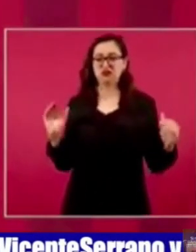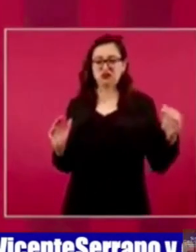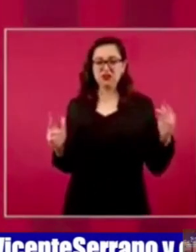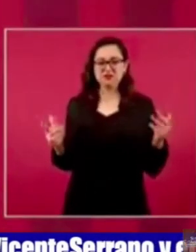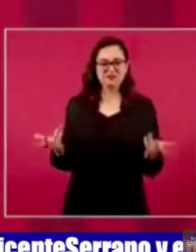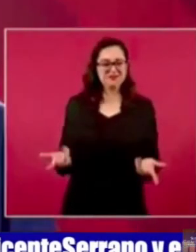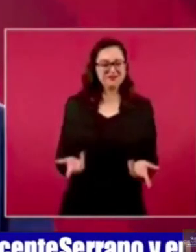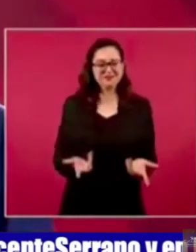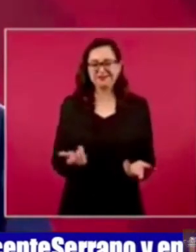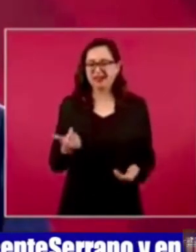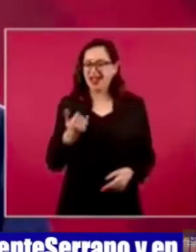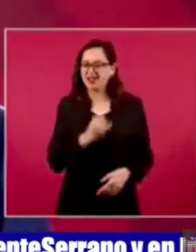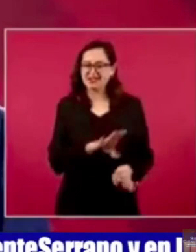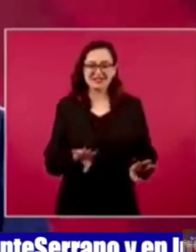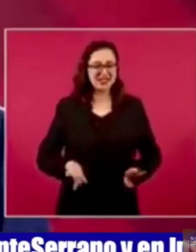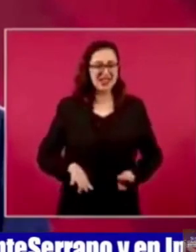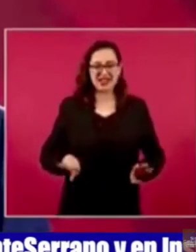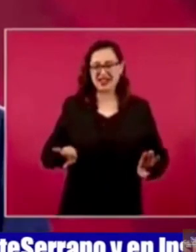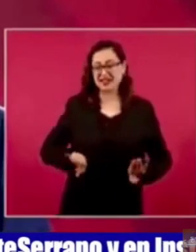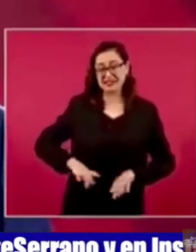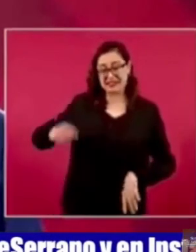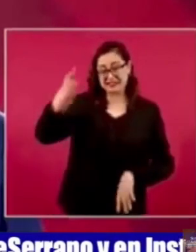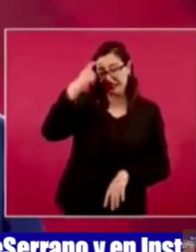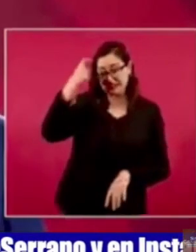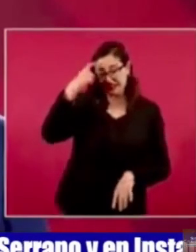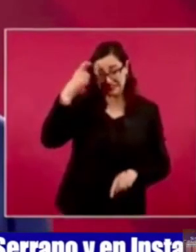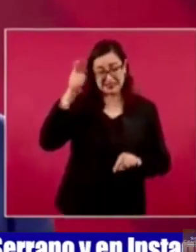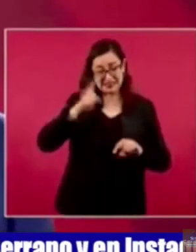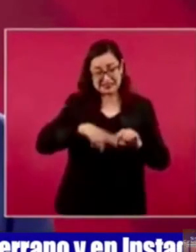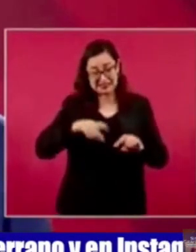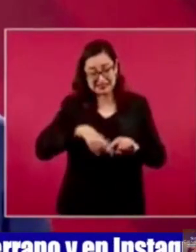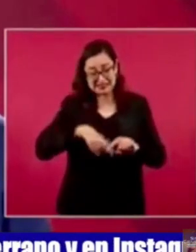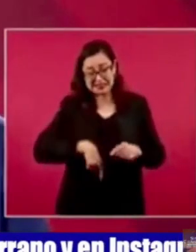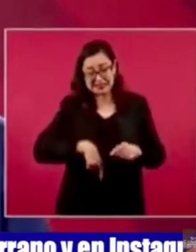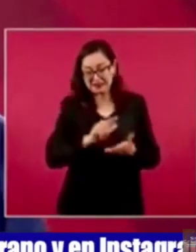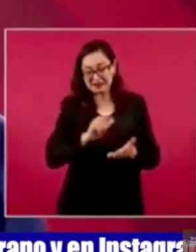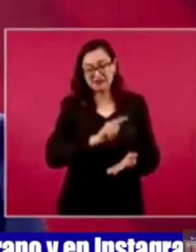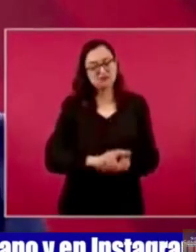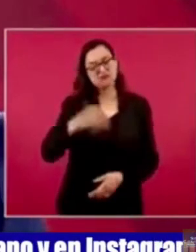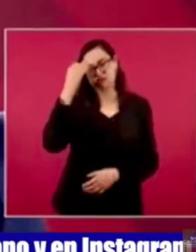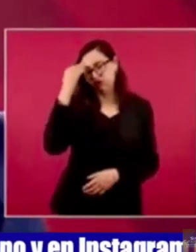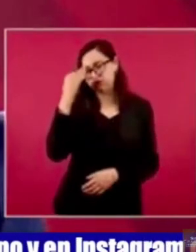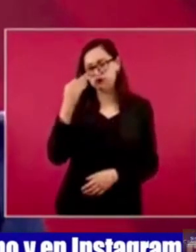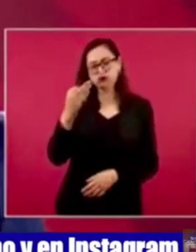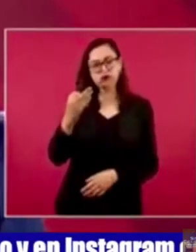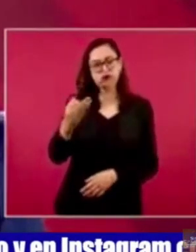lleva tiempo y hemos avanzado mucho,